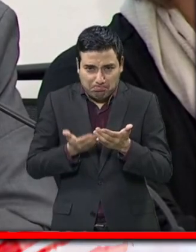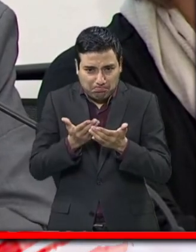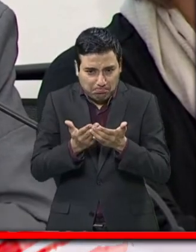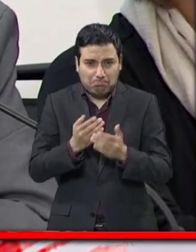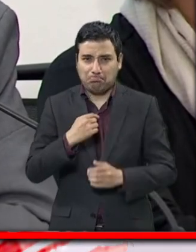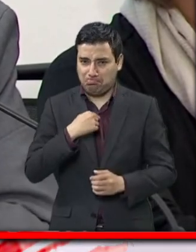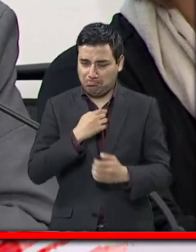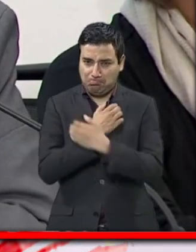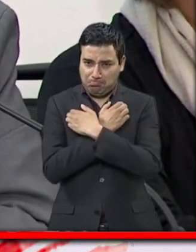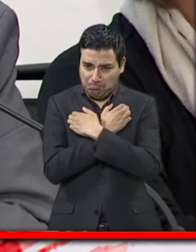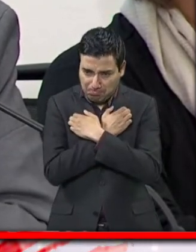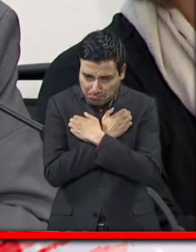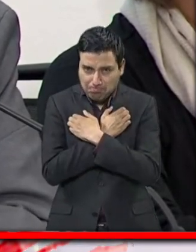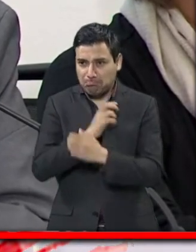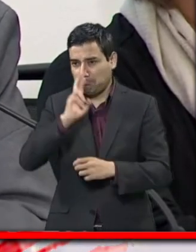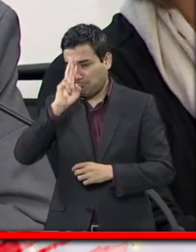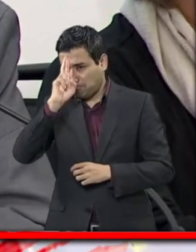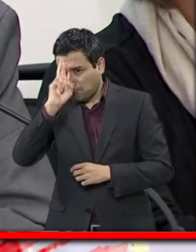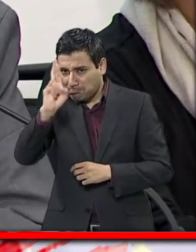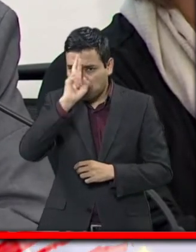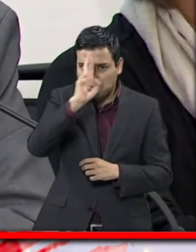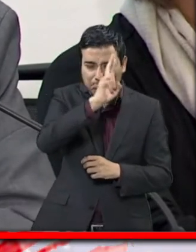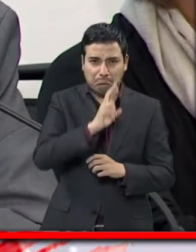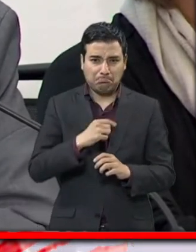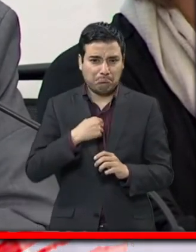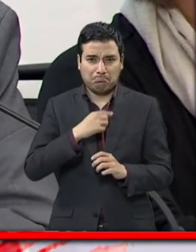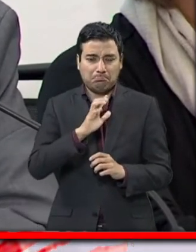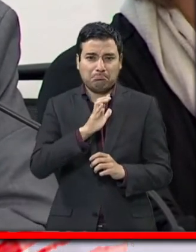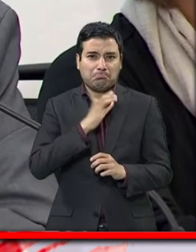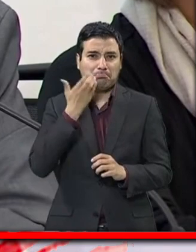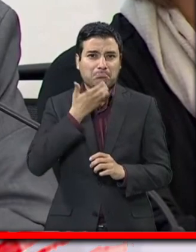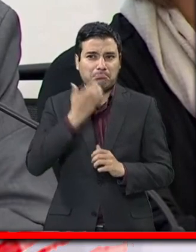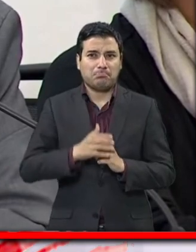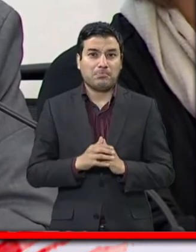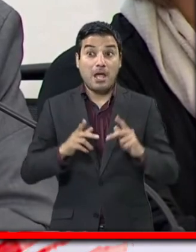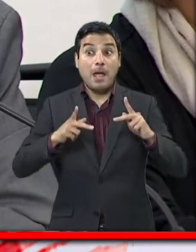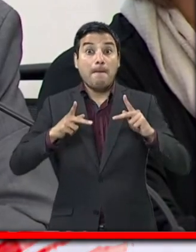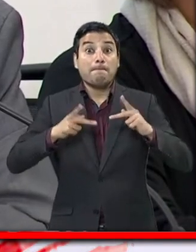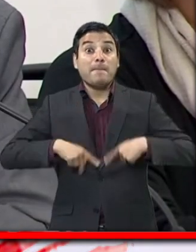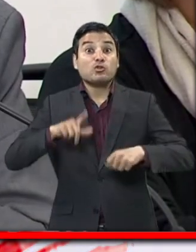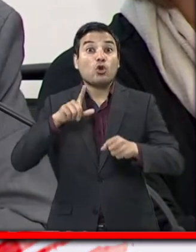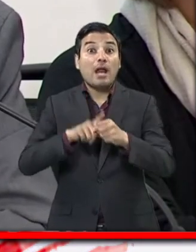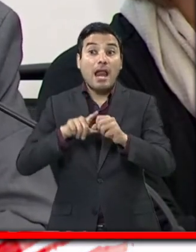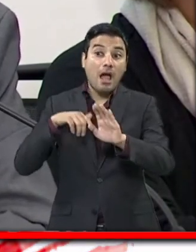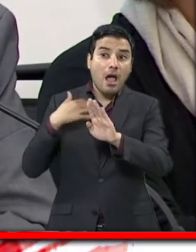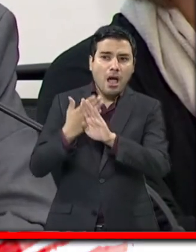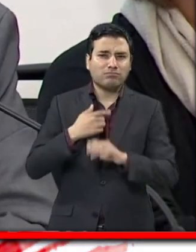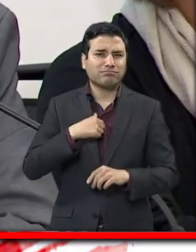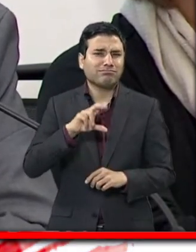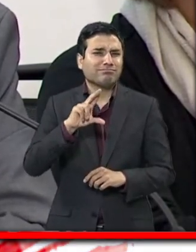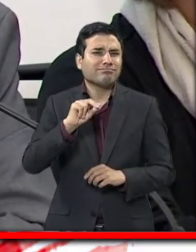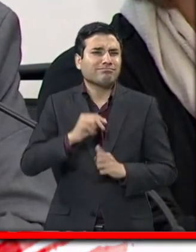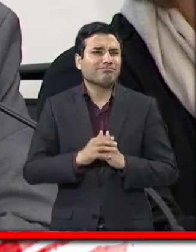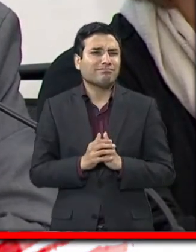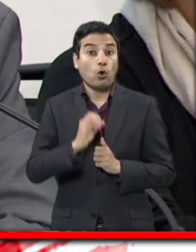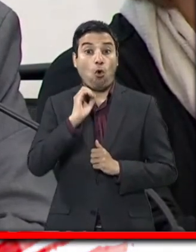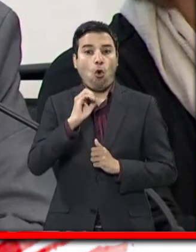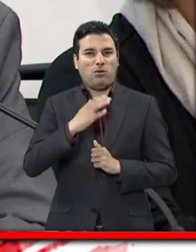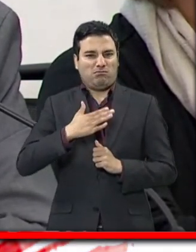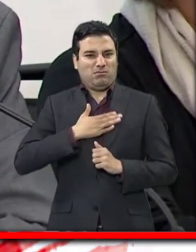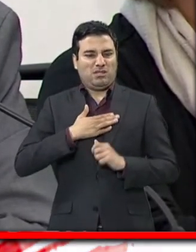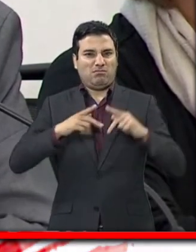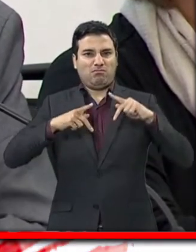de esa manera es el interés general no es el interés particular el que debe de primar